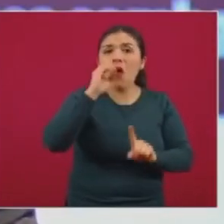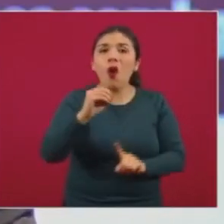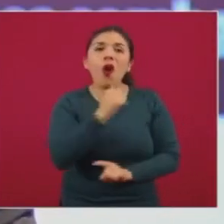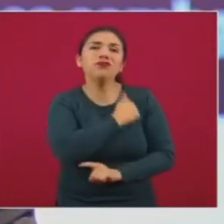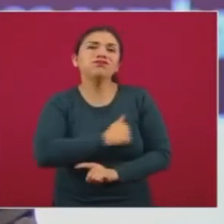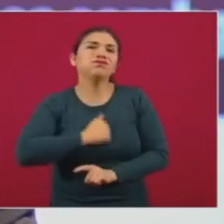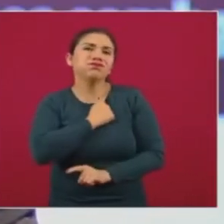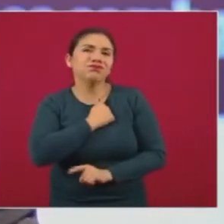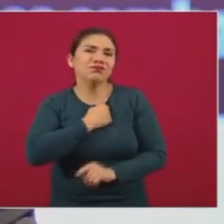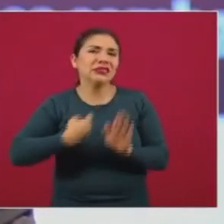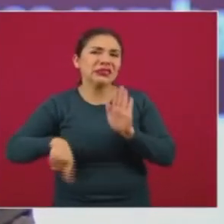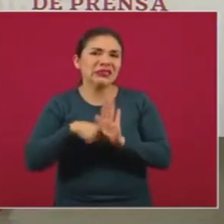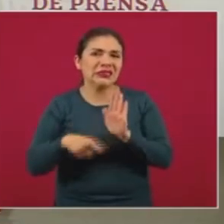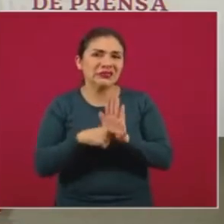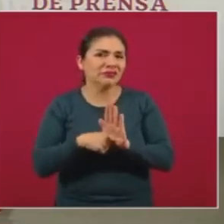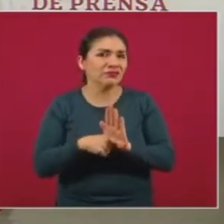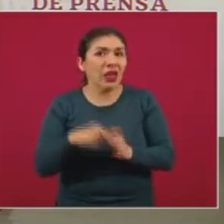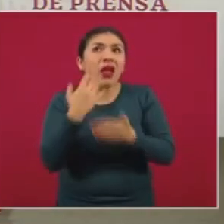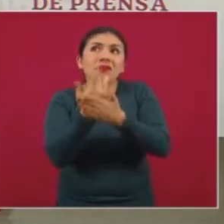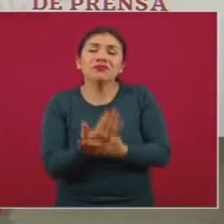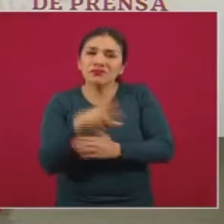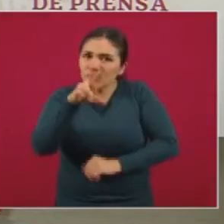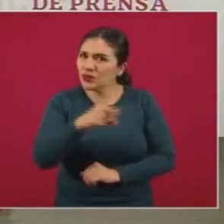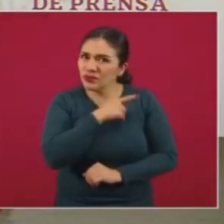desenlace fatal. No hay que esperarse.